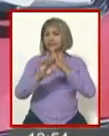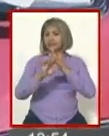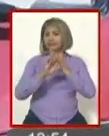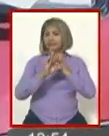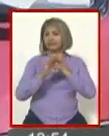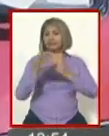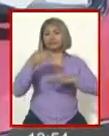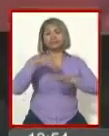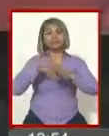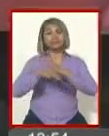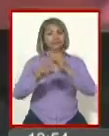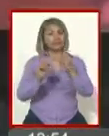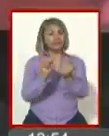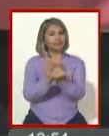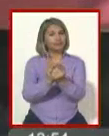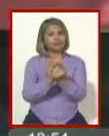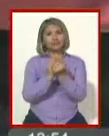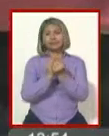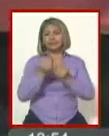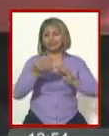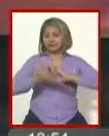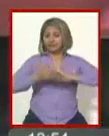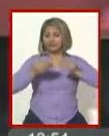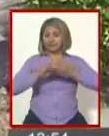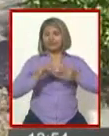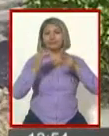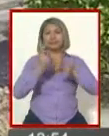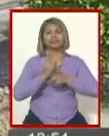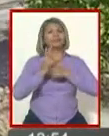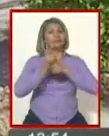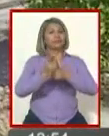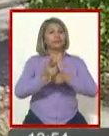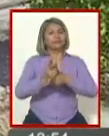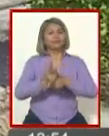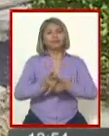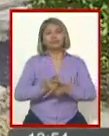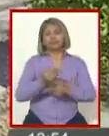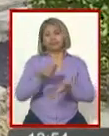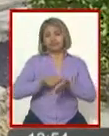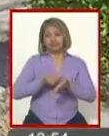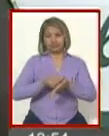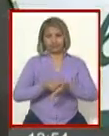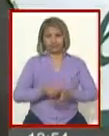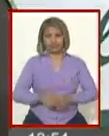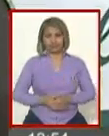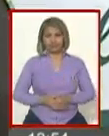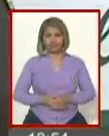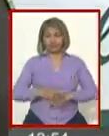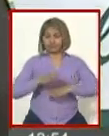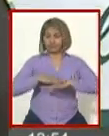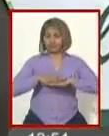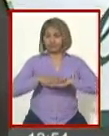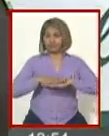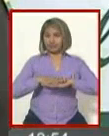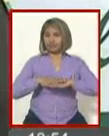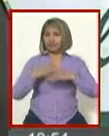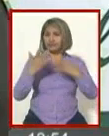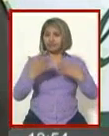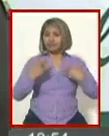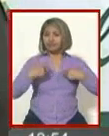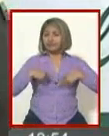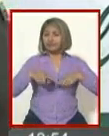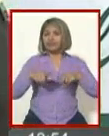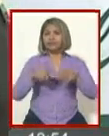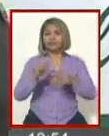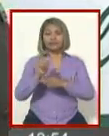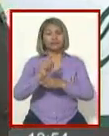encontrado en el interior de un taller mecánico. Según relatos, fue dejado en prenda por el préstamo de un dinero. Es una recomendación que vayamos también a la